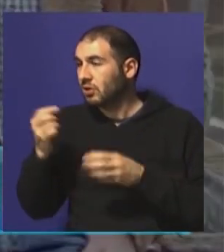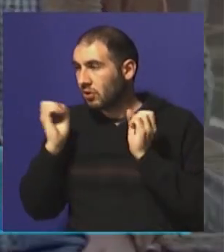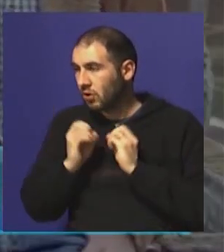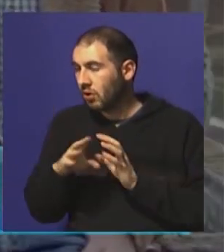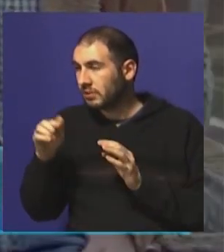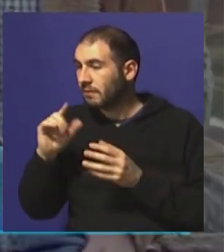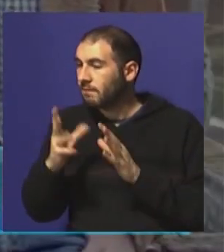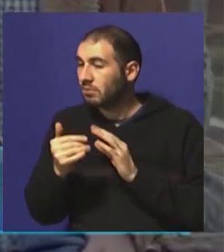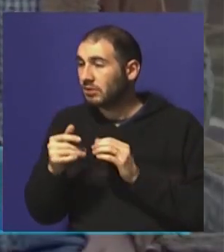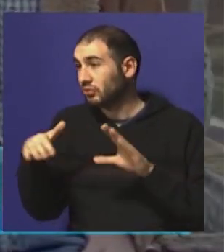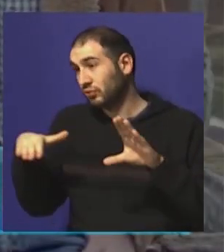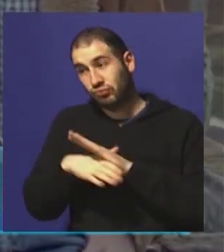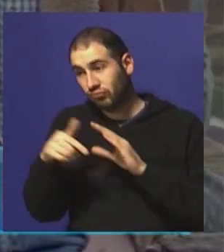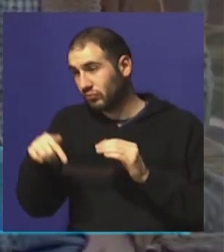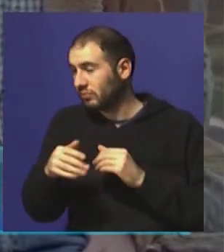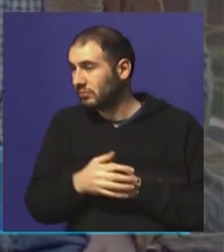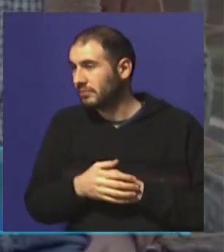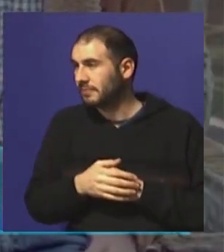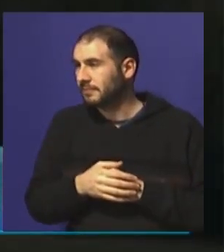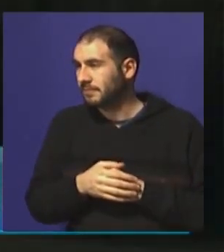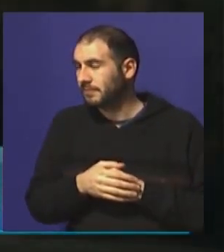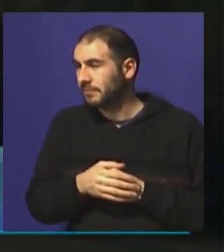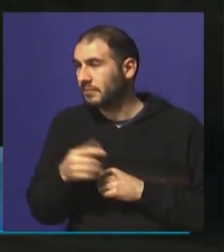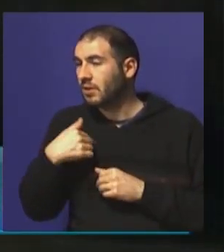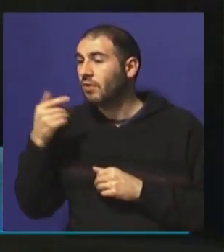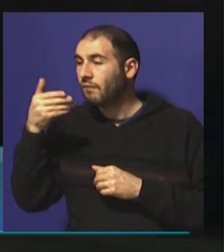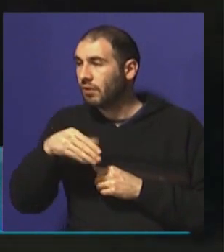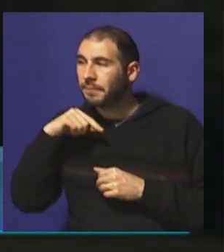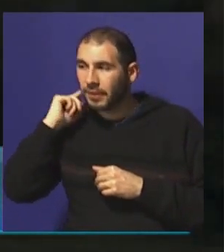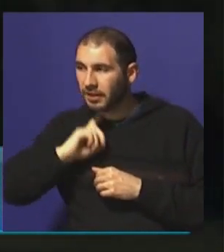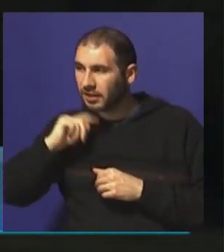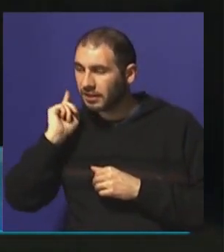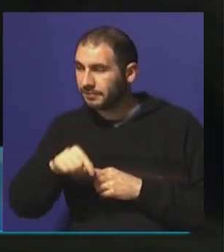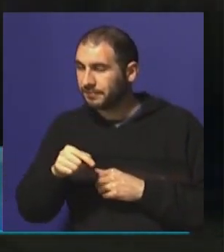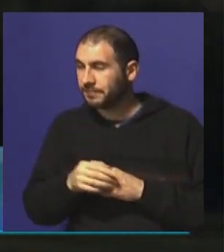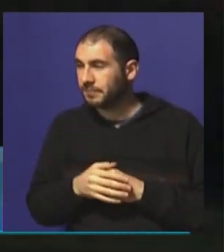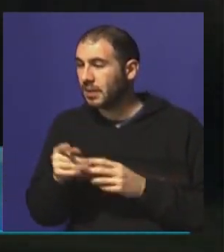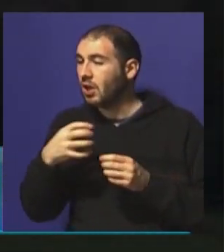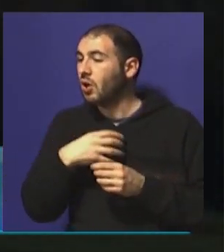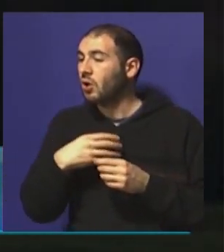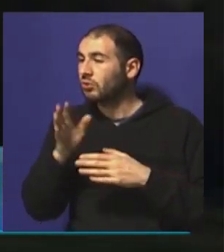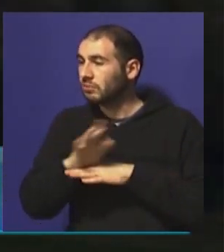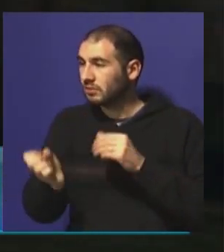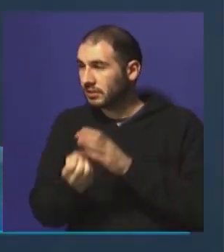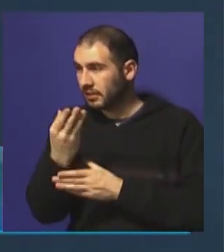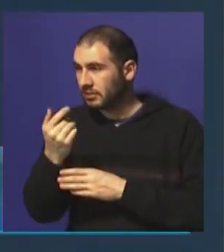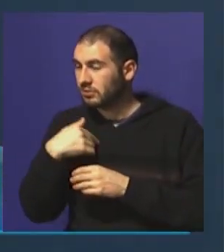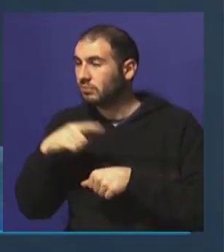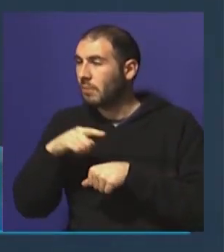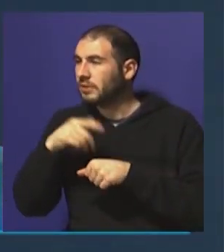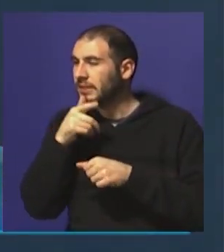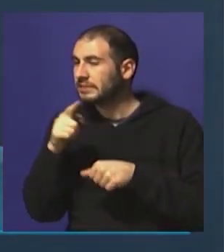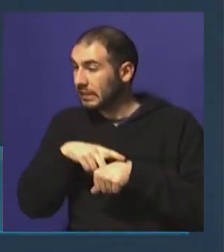manera completamente fortuita, estudiaba abogacía en Paraná, y abrieron un curso de cine en un momento que yo tenía como un